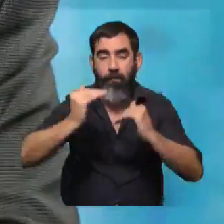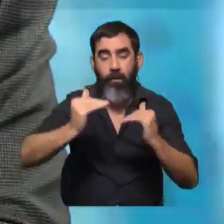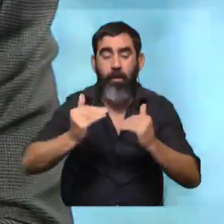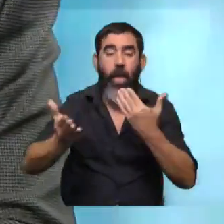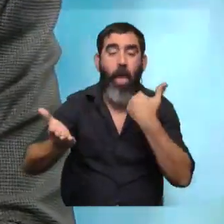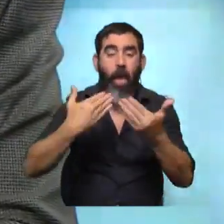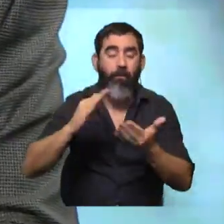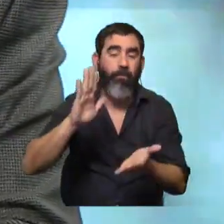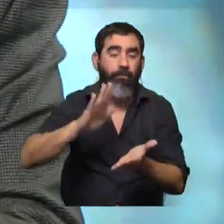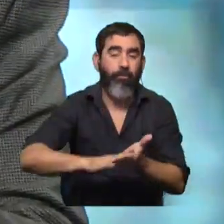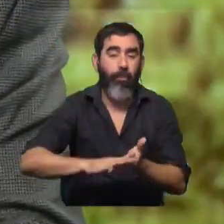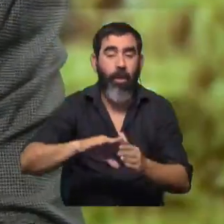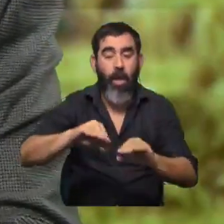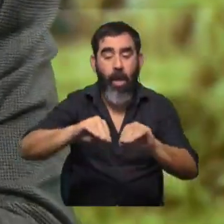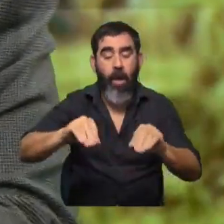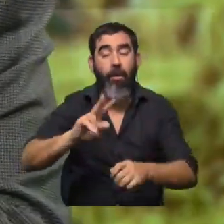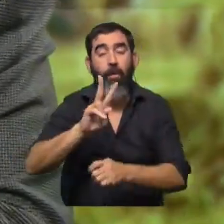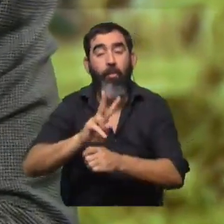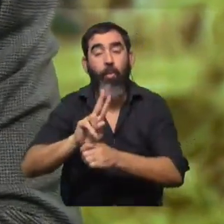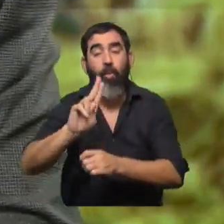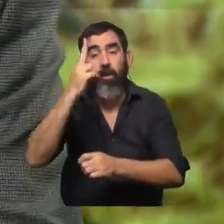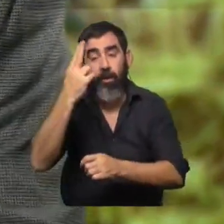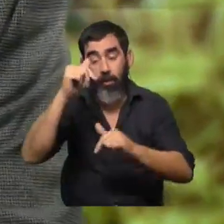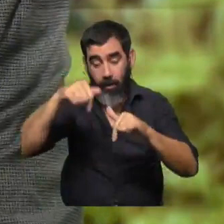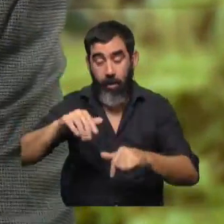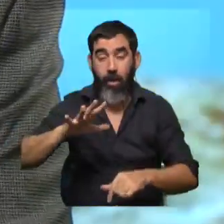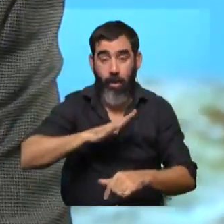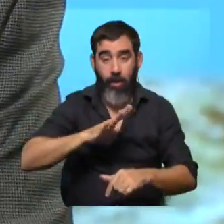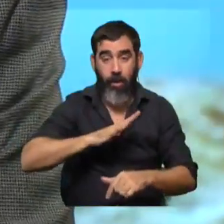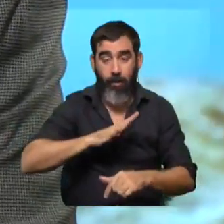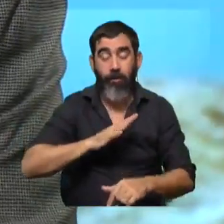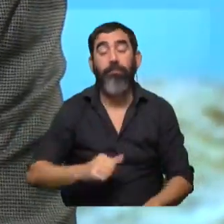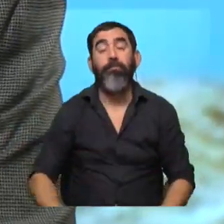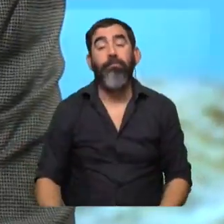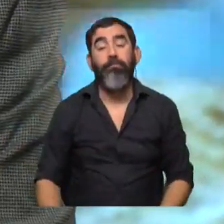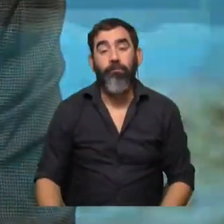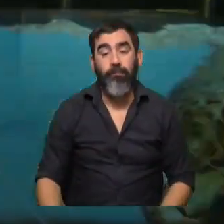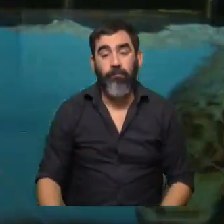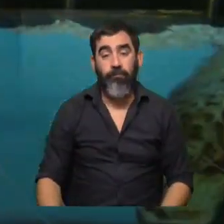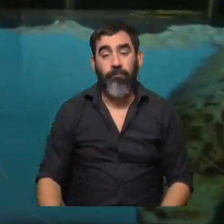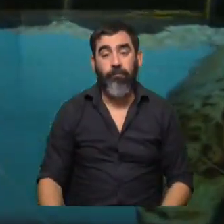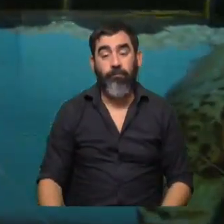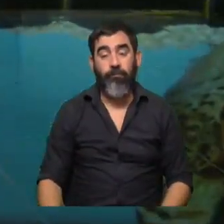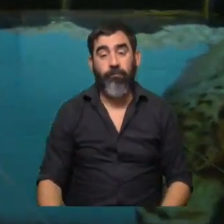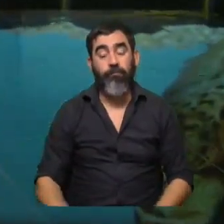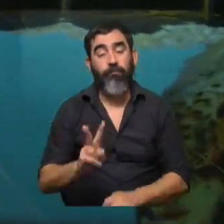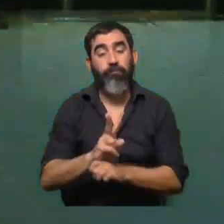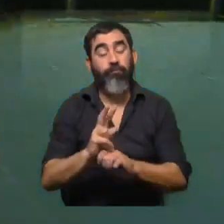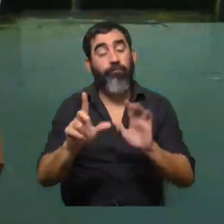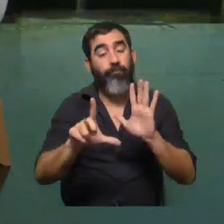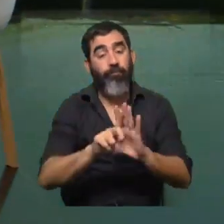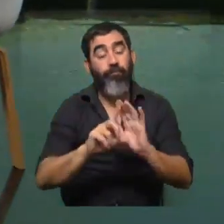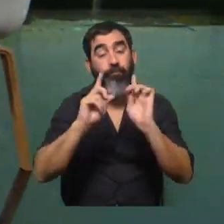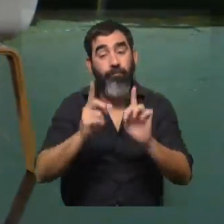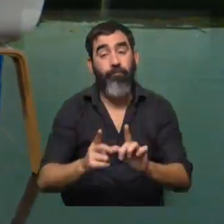no solamente de las áreas protegidas de Uruguay, la riqueza que tenemos en nuestro territorio con protección legal, sino que hablamos